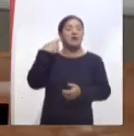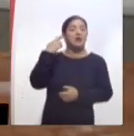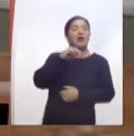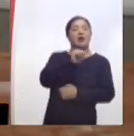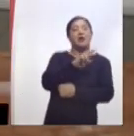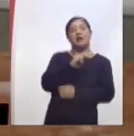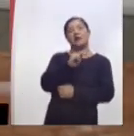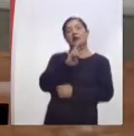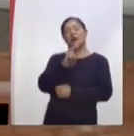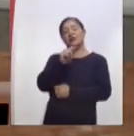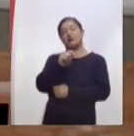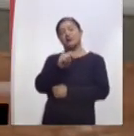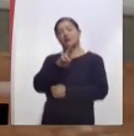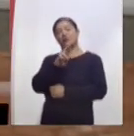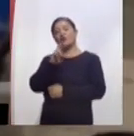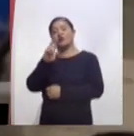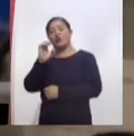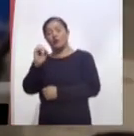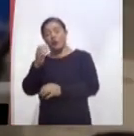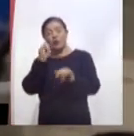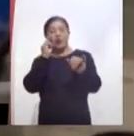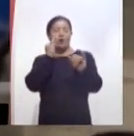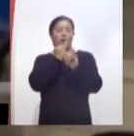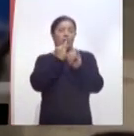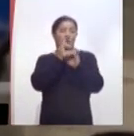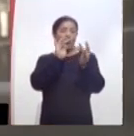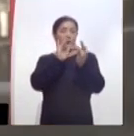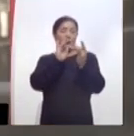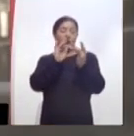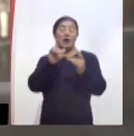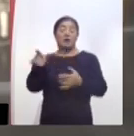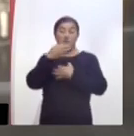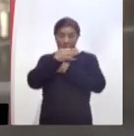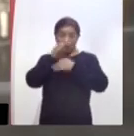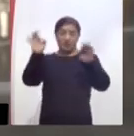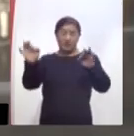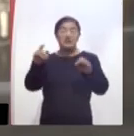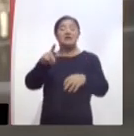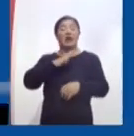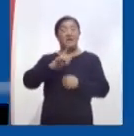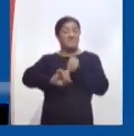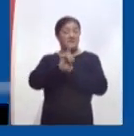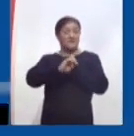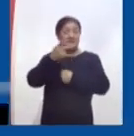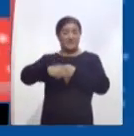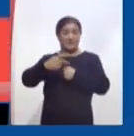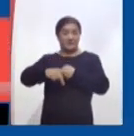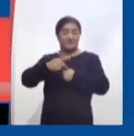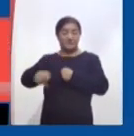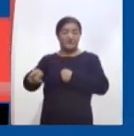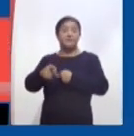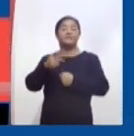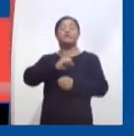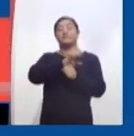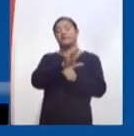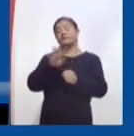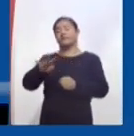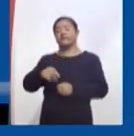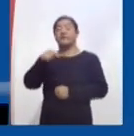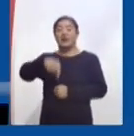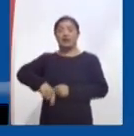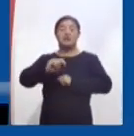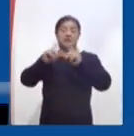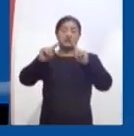de Tlaxcala Online, hacen énfasis en la amenaza que representa el COVID-19. Destacan que en Tlaxcala,